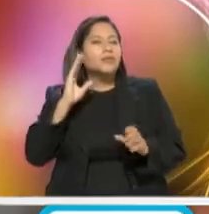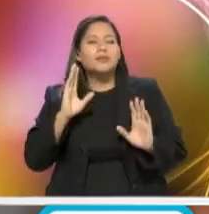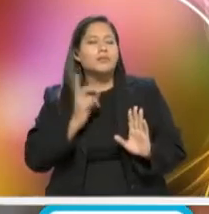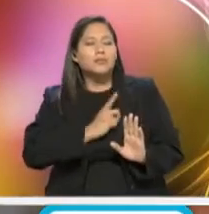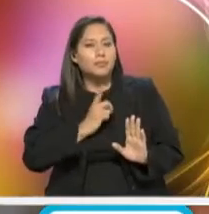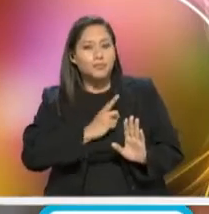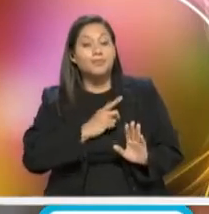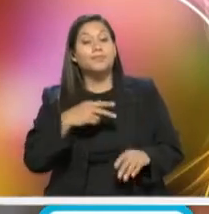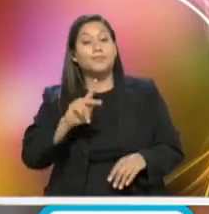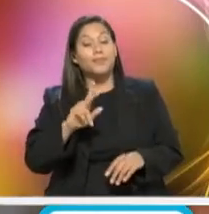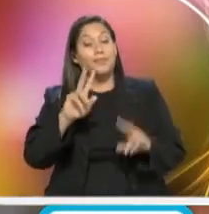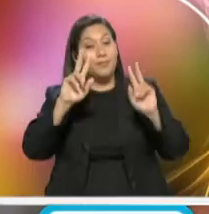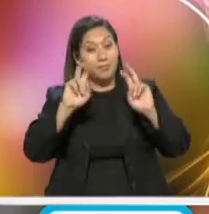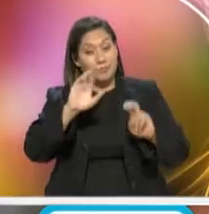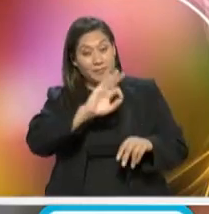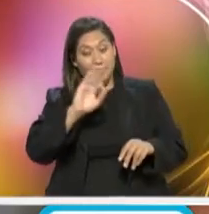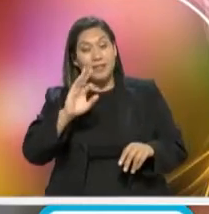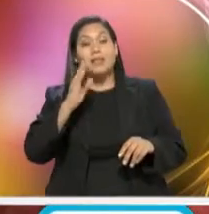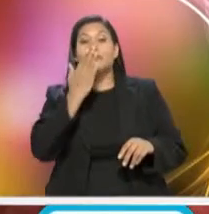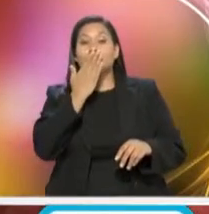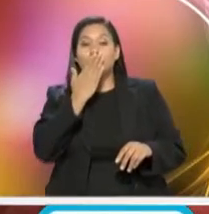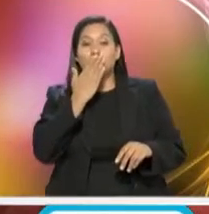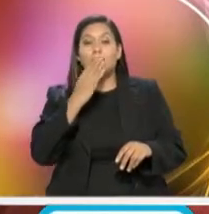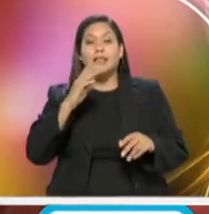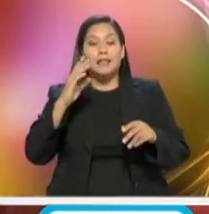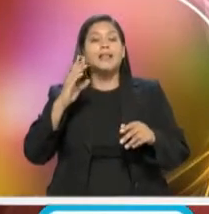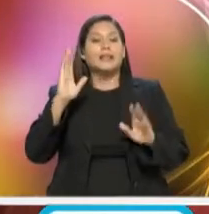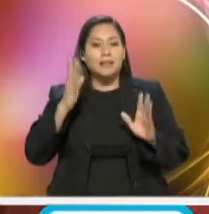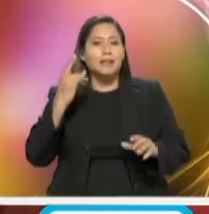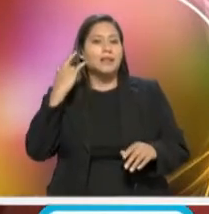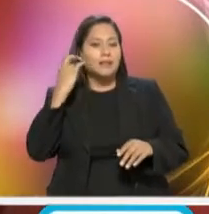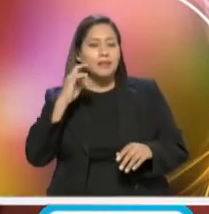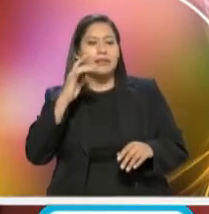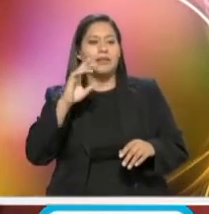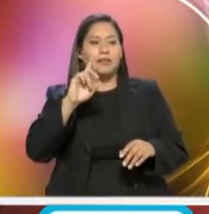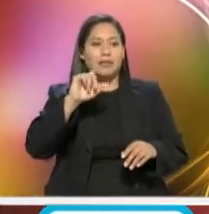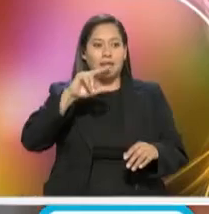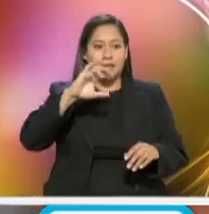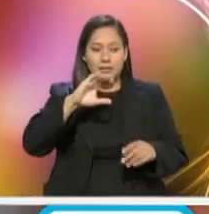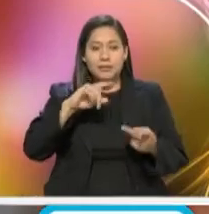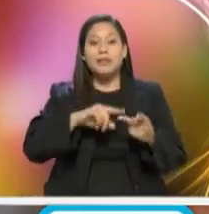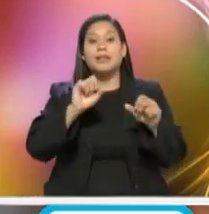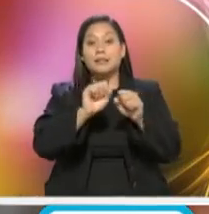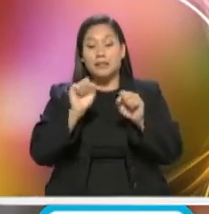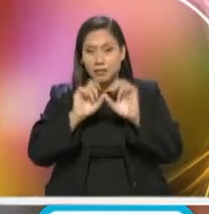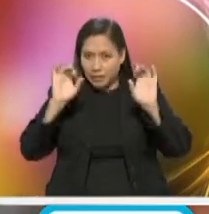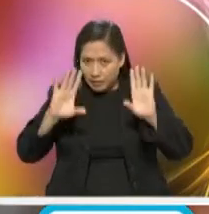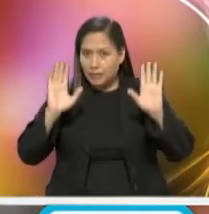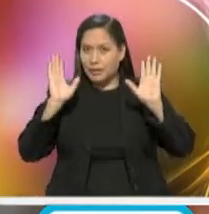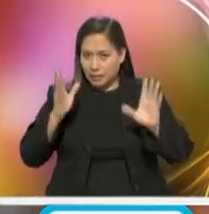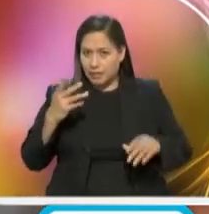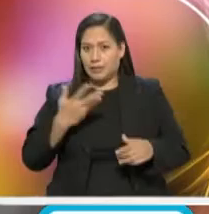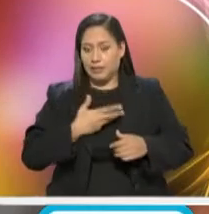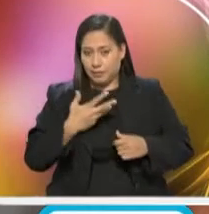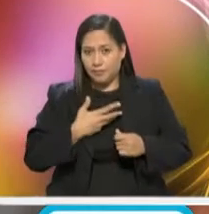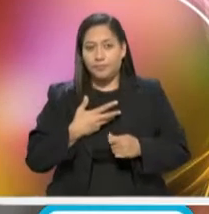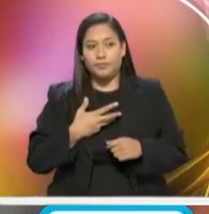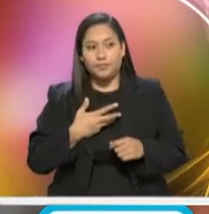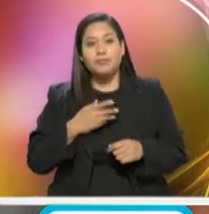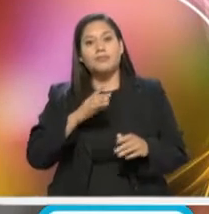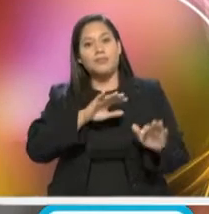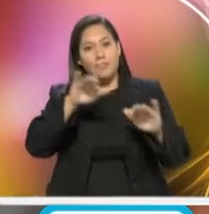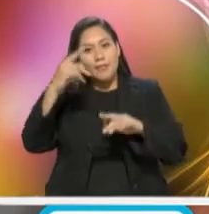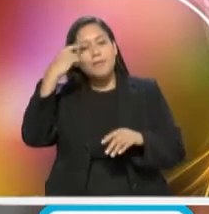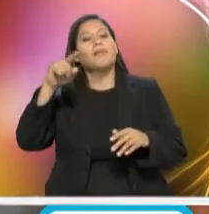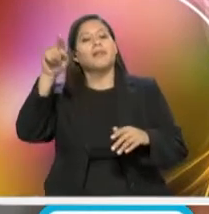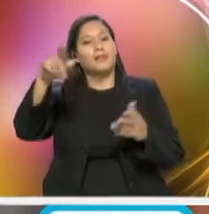pero ya con la época de la Sonora Santanera estaba el California Dancing Club, estaba el Salón Los Ángeles, todos esos foros que ellos,